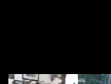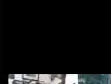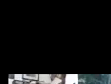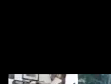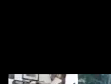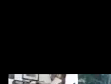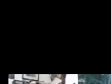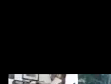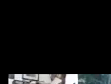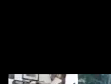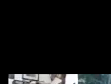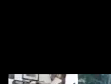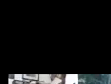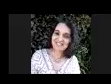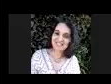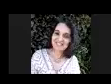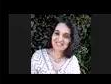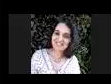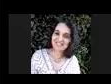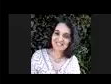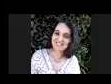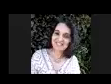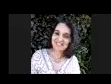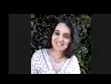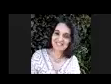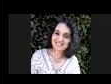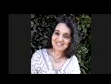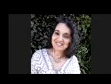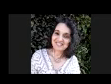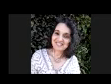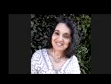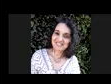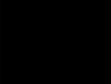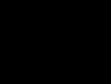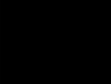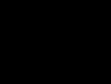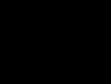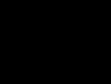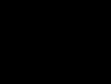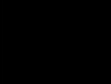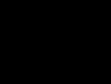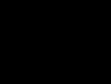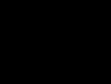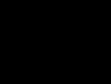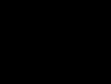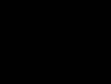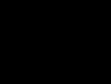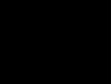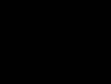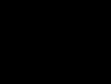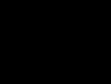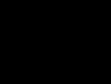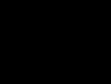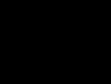y autoridades que legitiman o no un determinado artista, una determinada obra, una